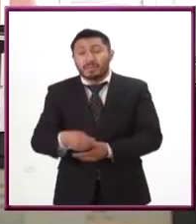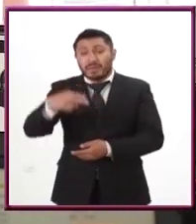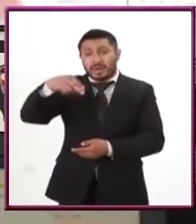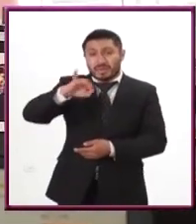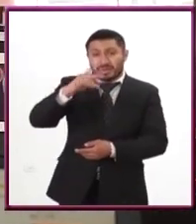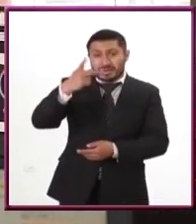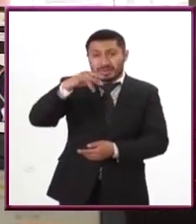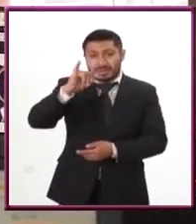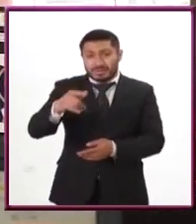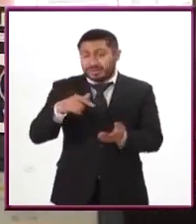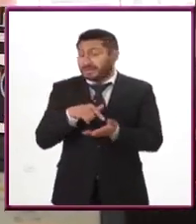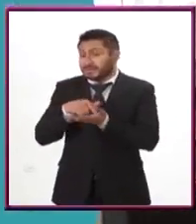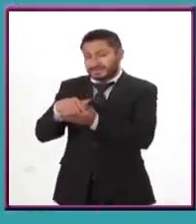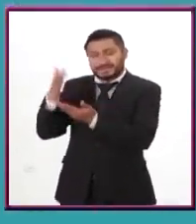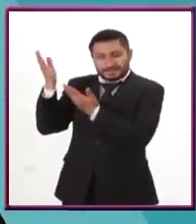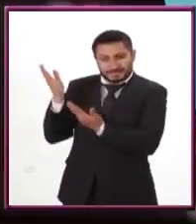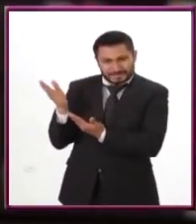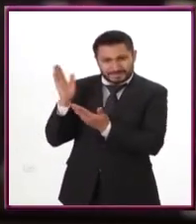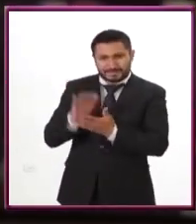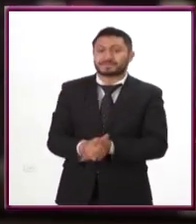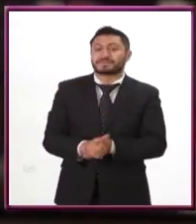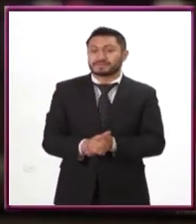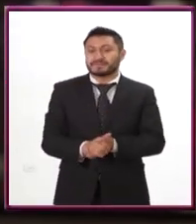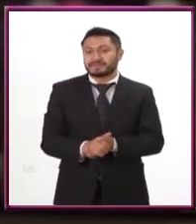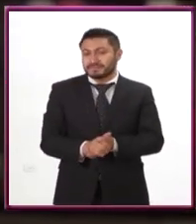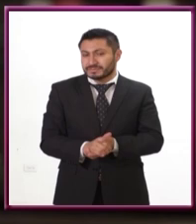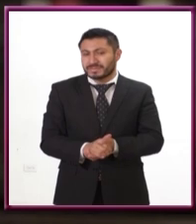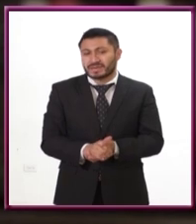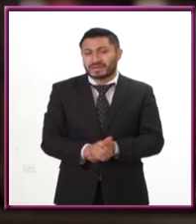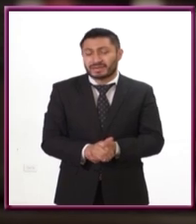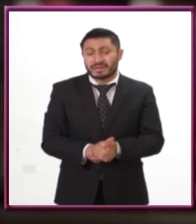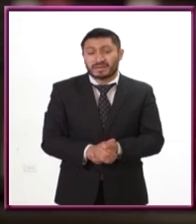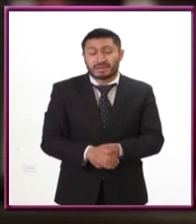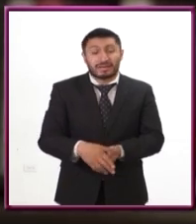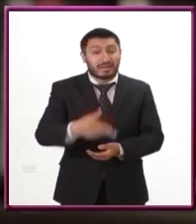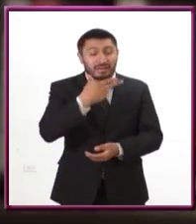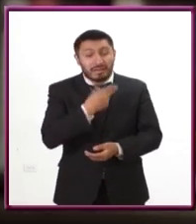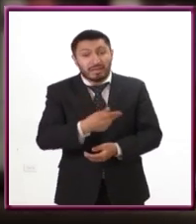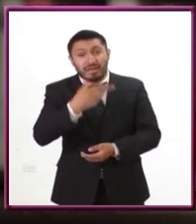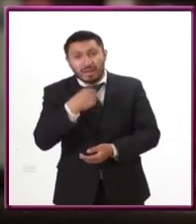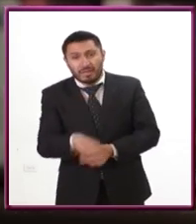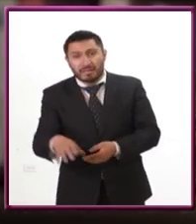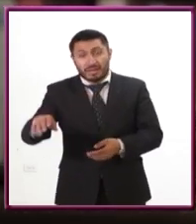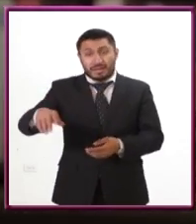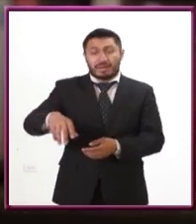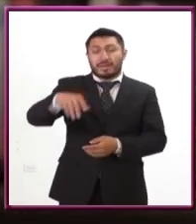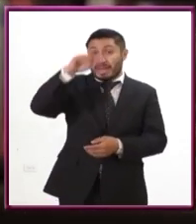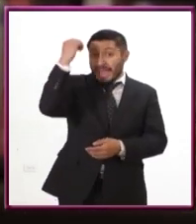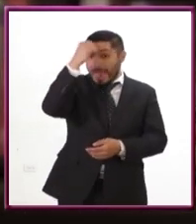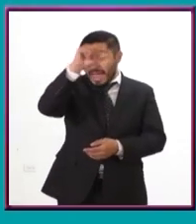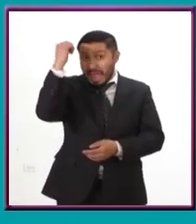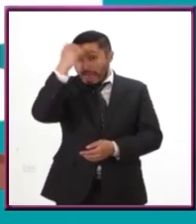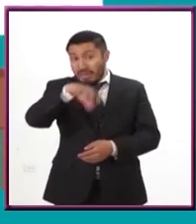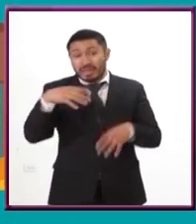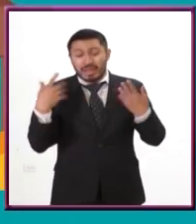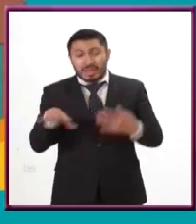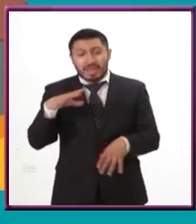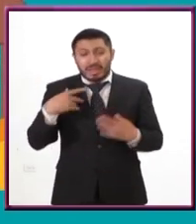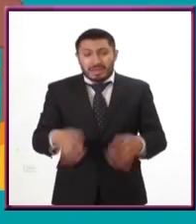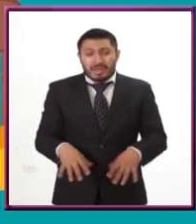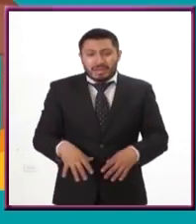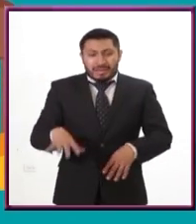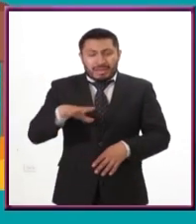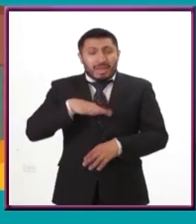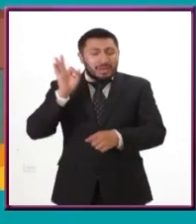Nick Walker. El investigador y activista Nick Walker, quien vive con una condición del espectro autista, definió